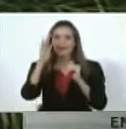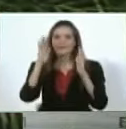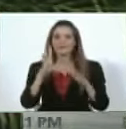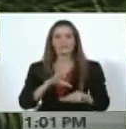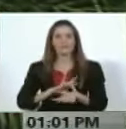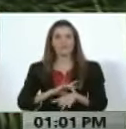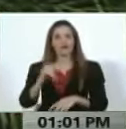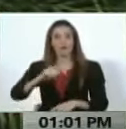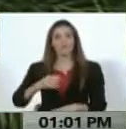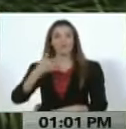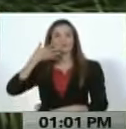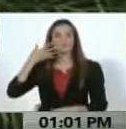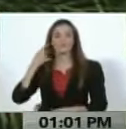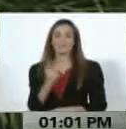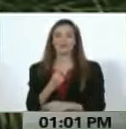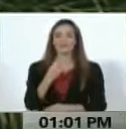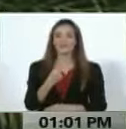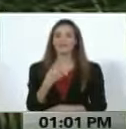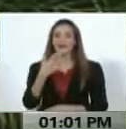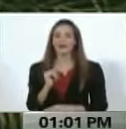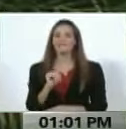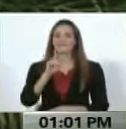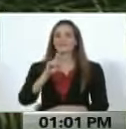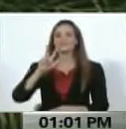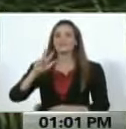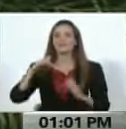hoy con orgullo debemos decir que tenemos